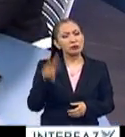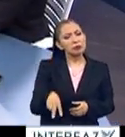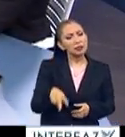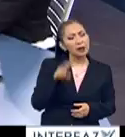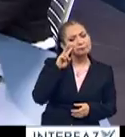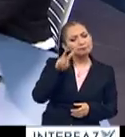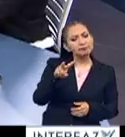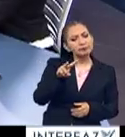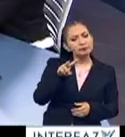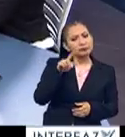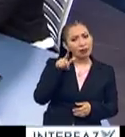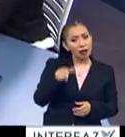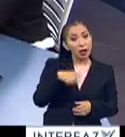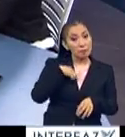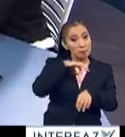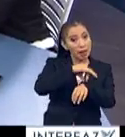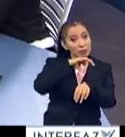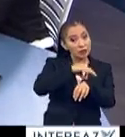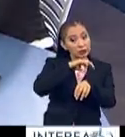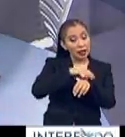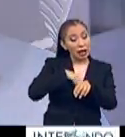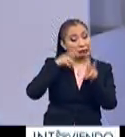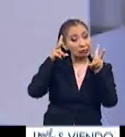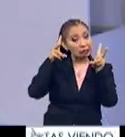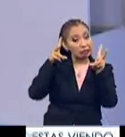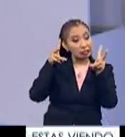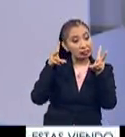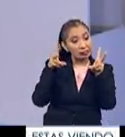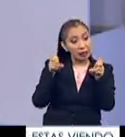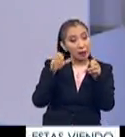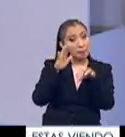que cada vez la medicina es un tema